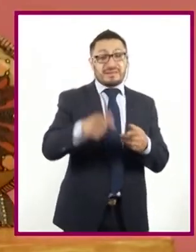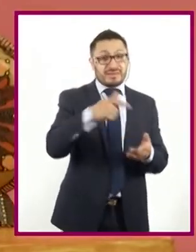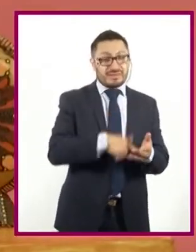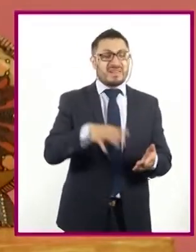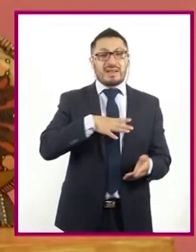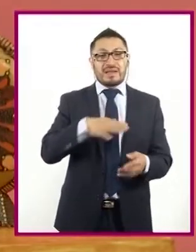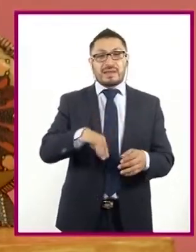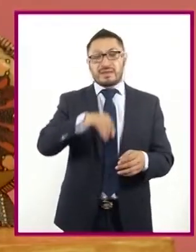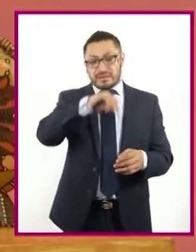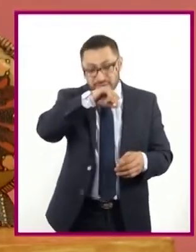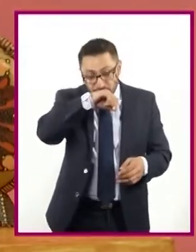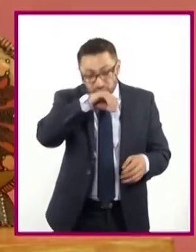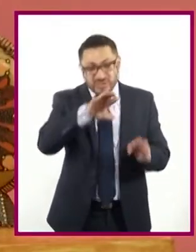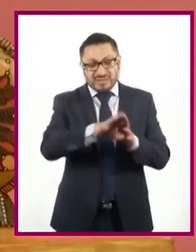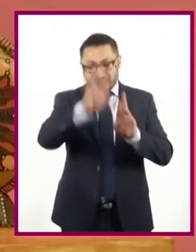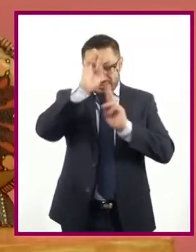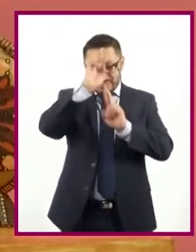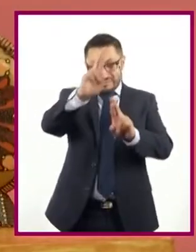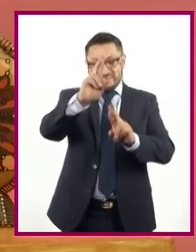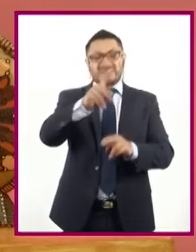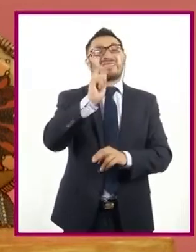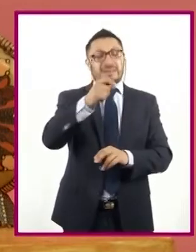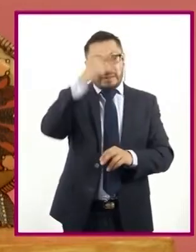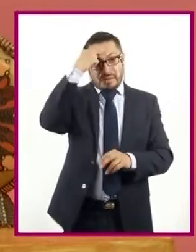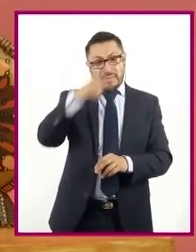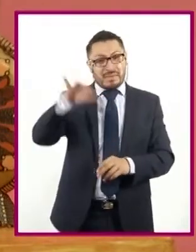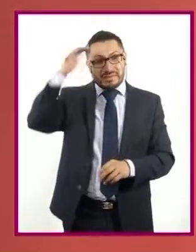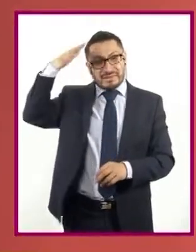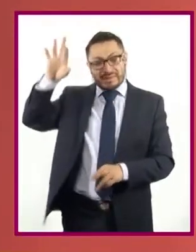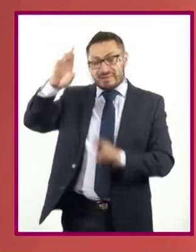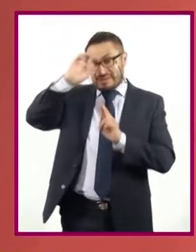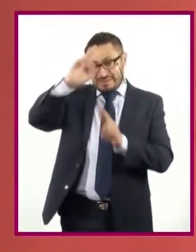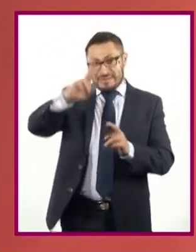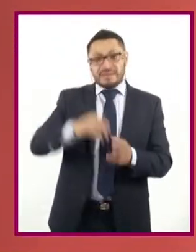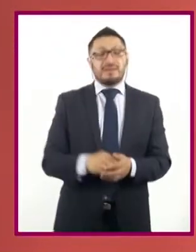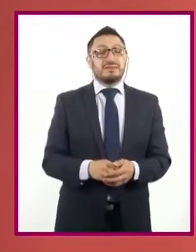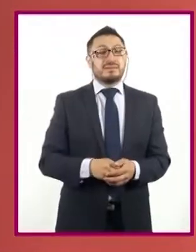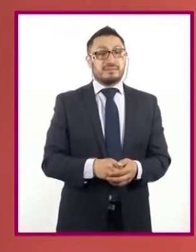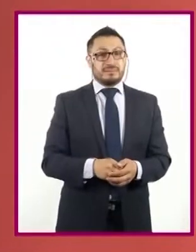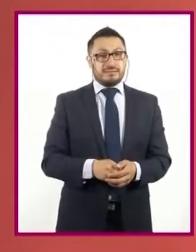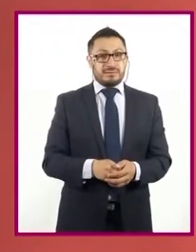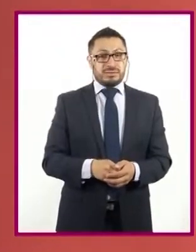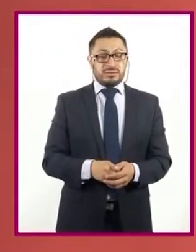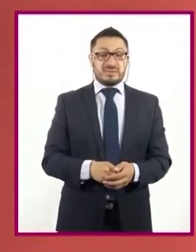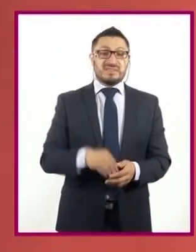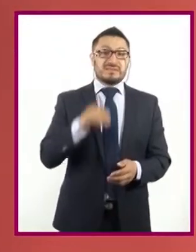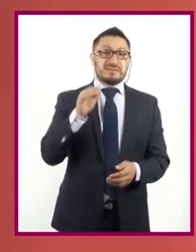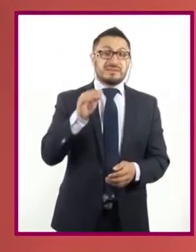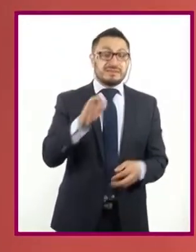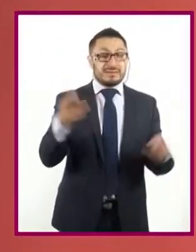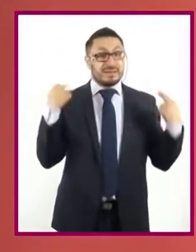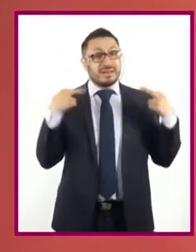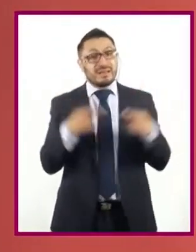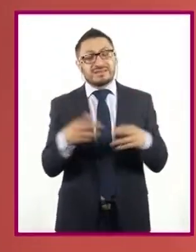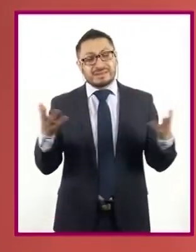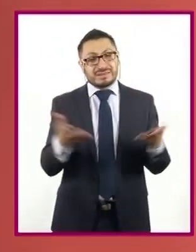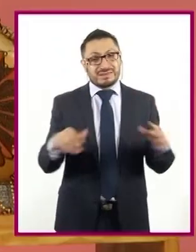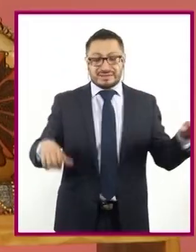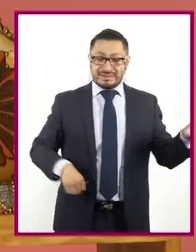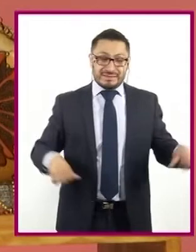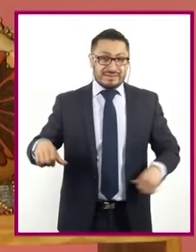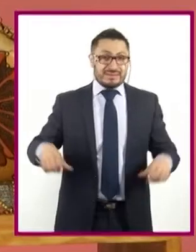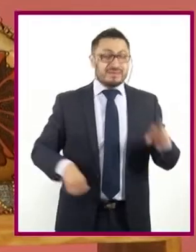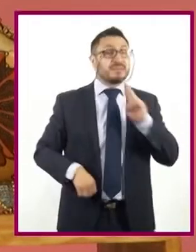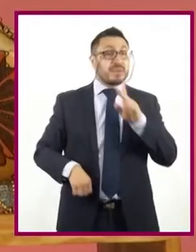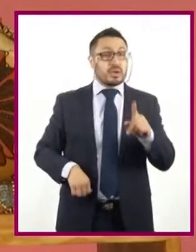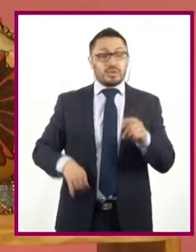la mano como señal de respeto a los mayores. Maestra Gisela, ¿qué te parece si hacemos una actividad? Me